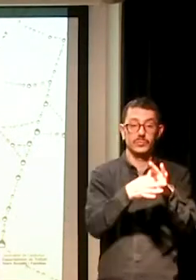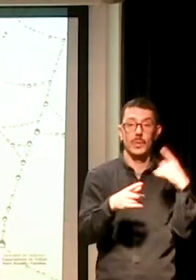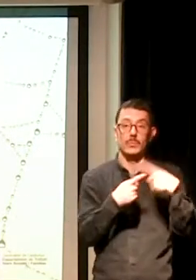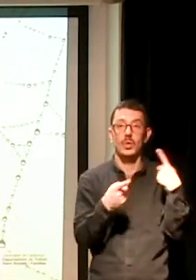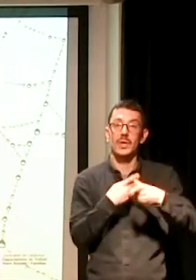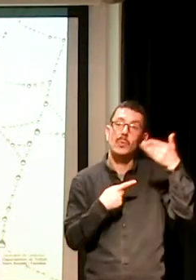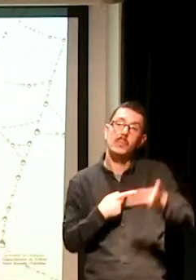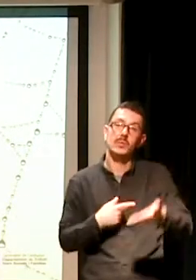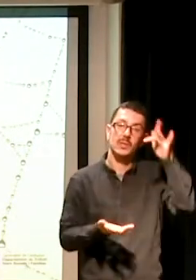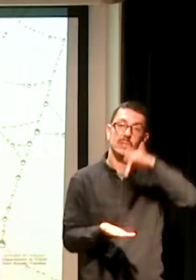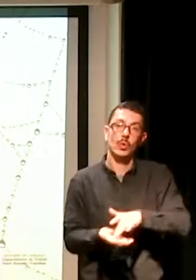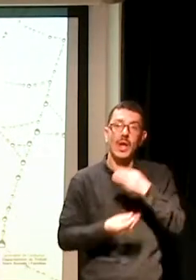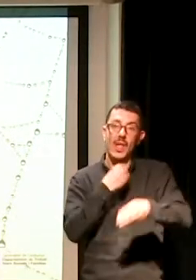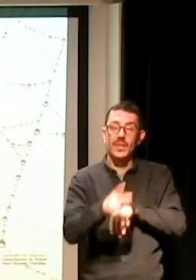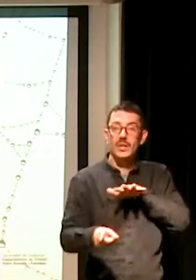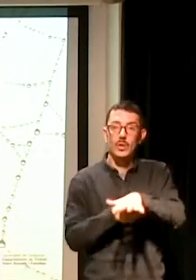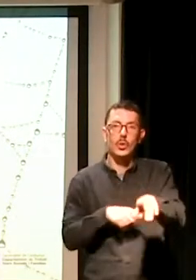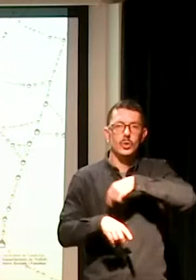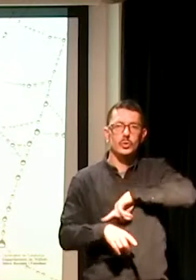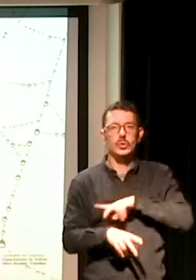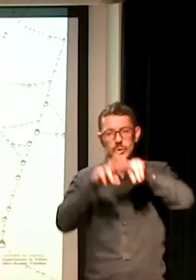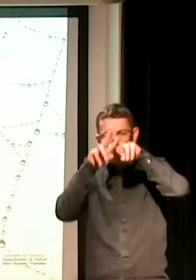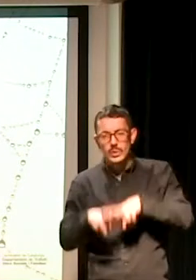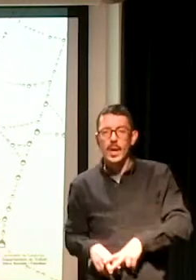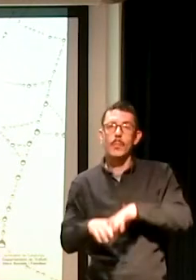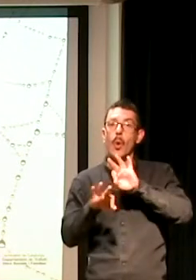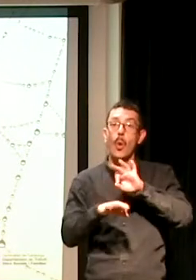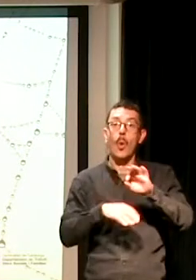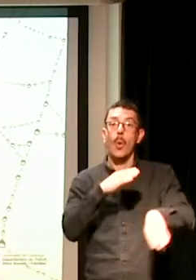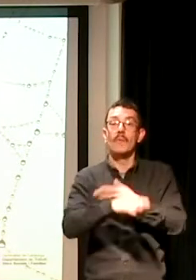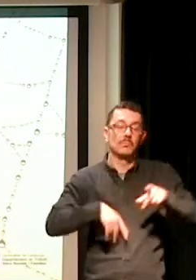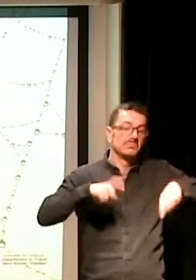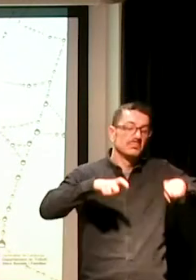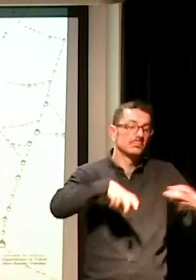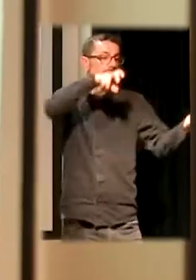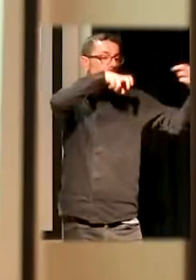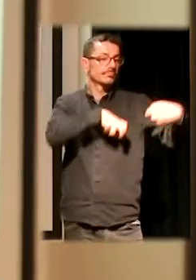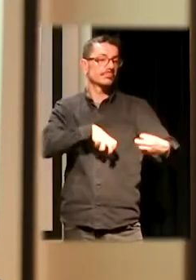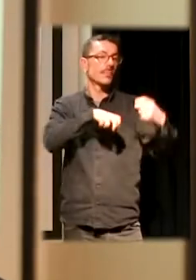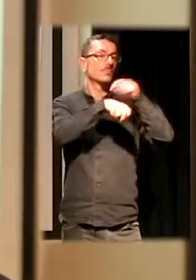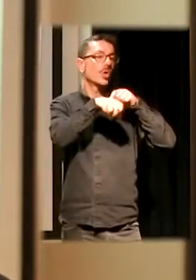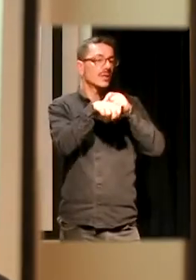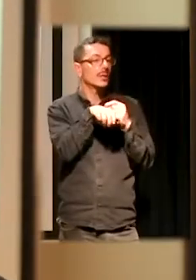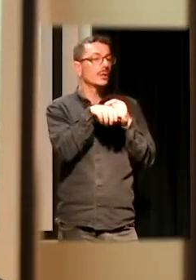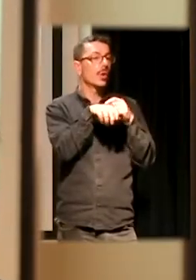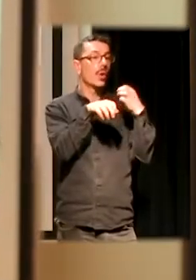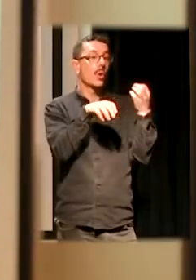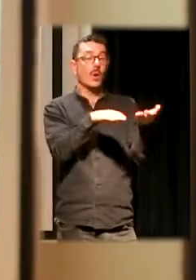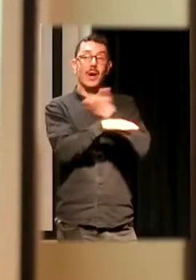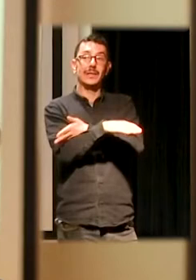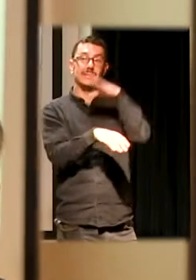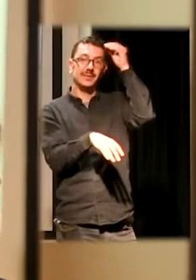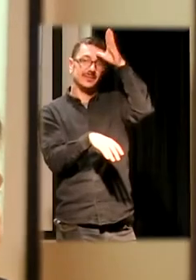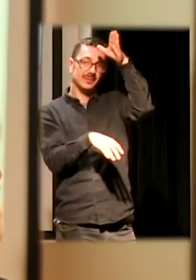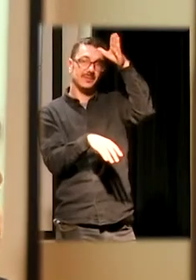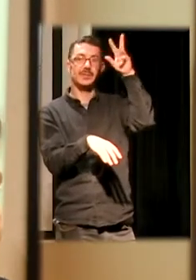cuando teorizamos y cuando analizamos y cuando vamos a hablar con el político, nuestro conocimiento y nuestros saberes vengan de la práctica diaria